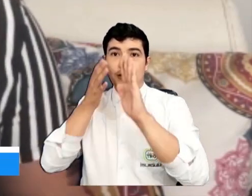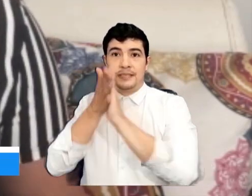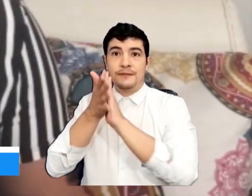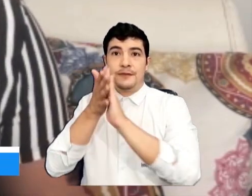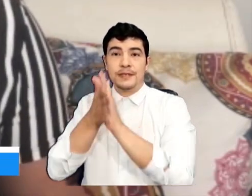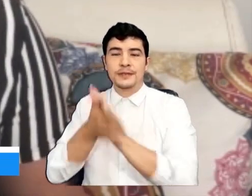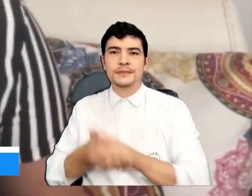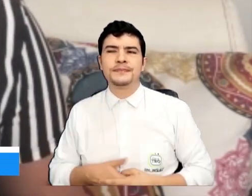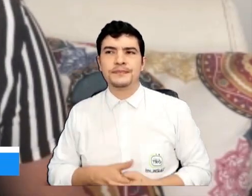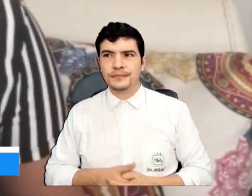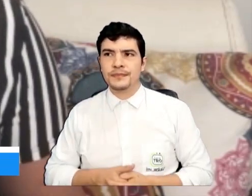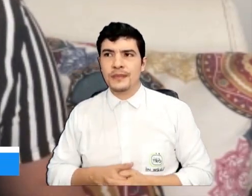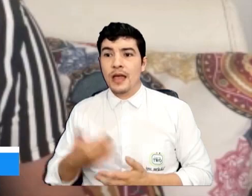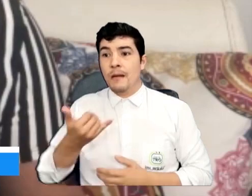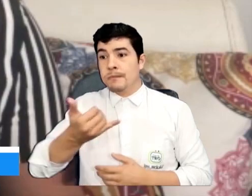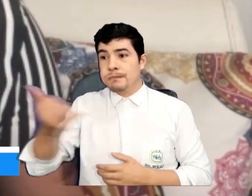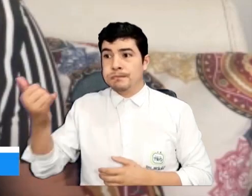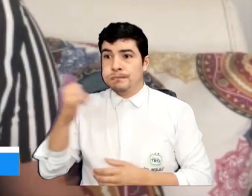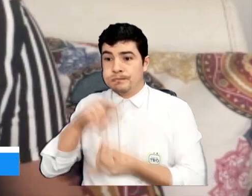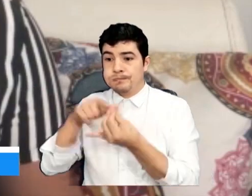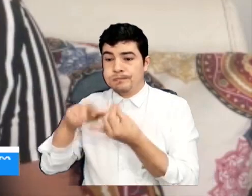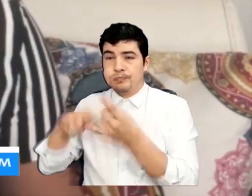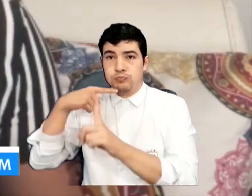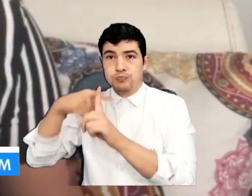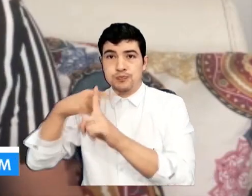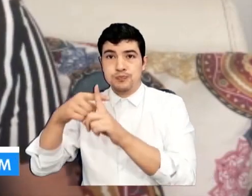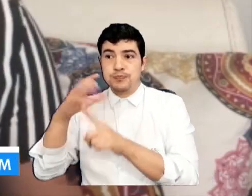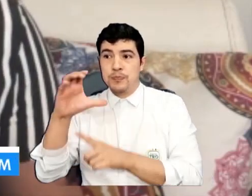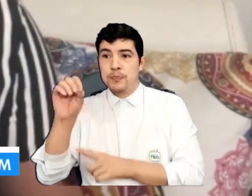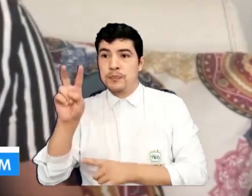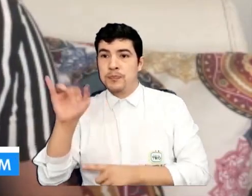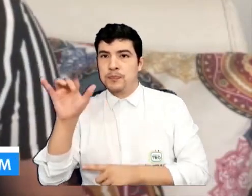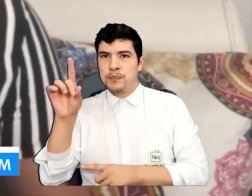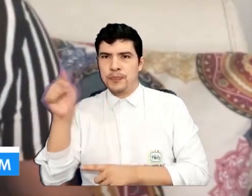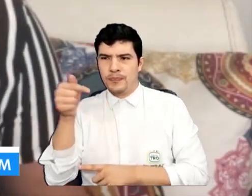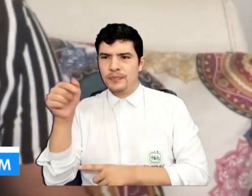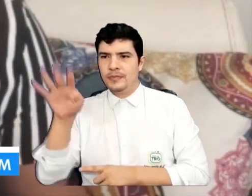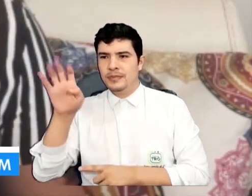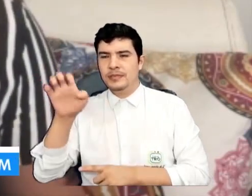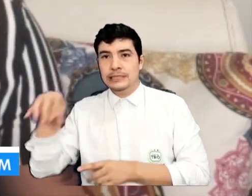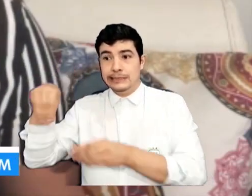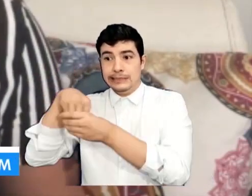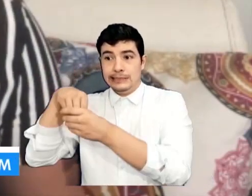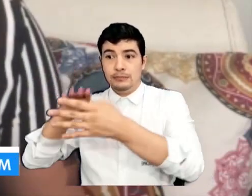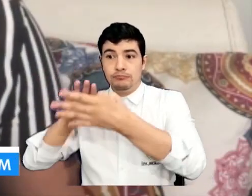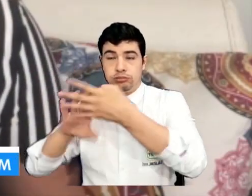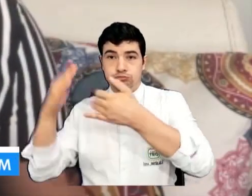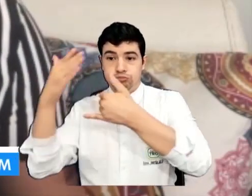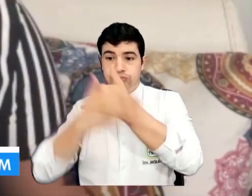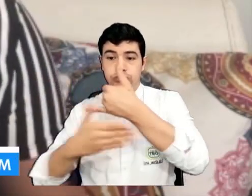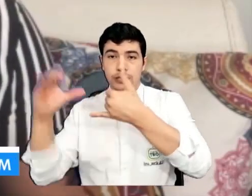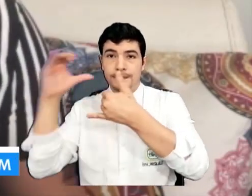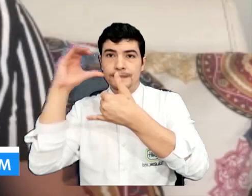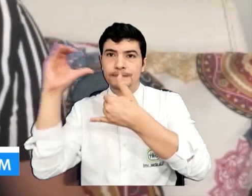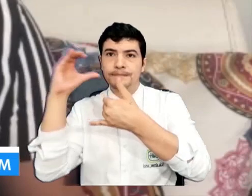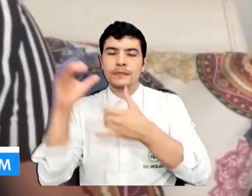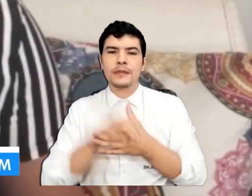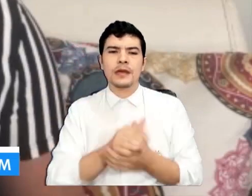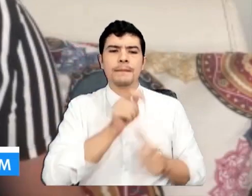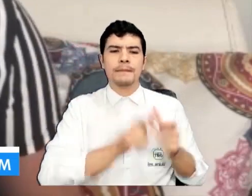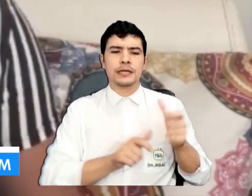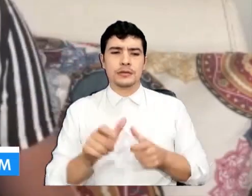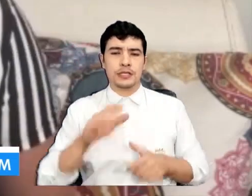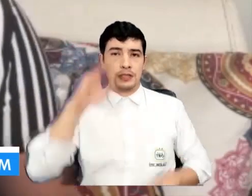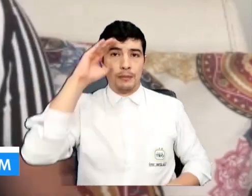del INPEC del Oriente Colombiano y el resto del país han decidido no recibir más internos en una campaña denominada Salvando Vidas, que